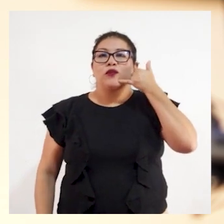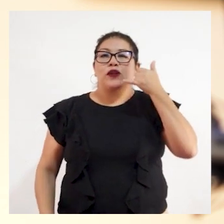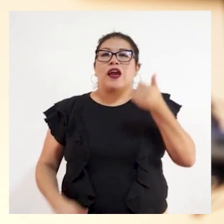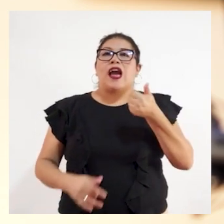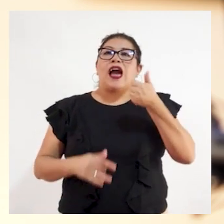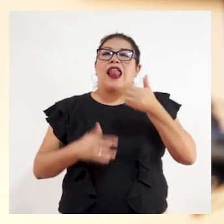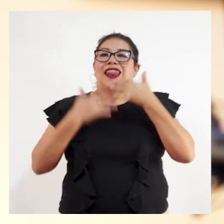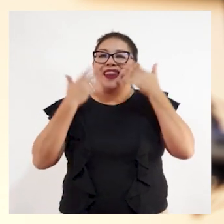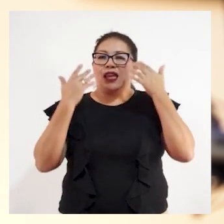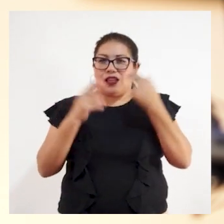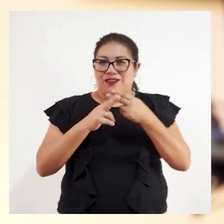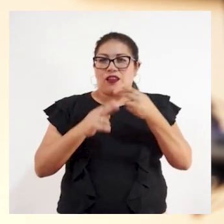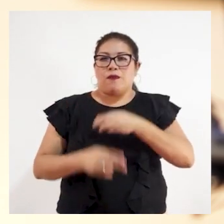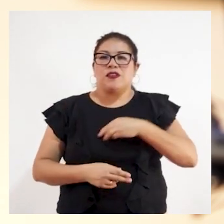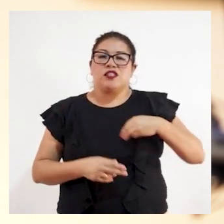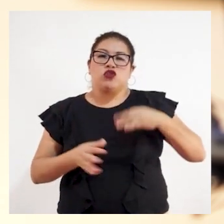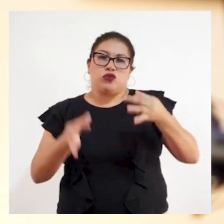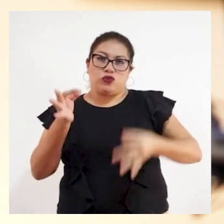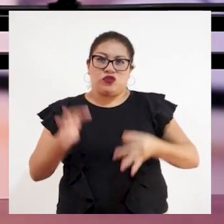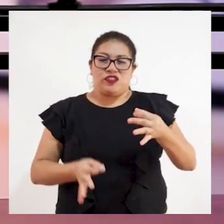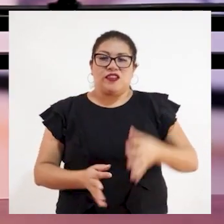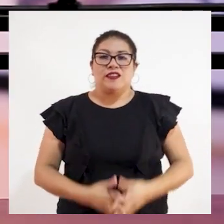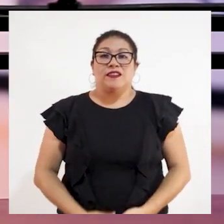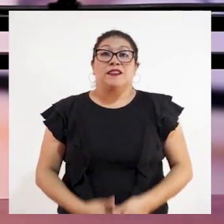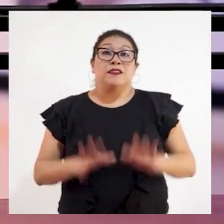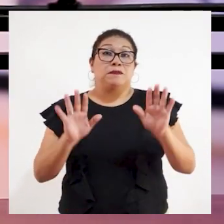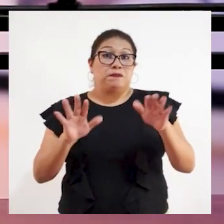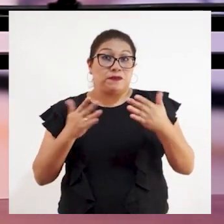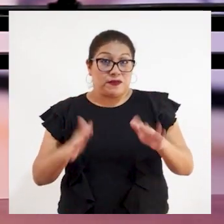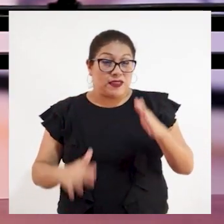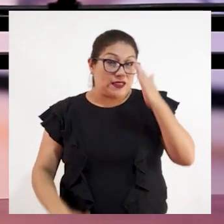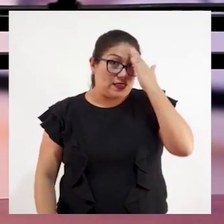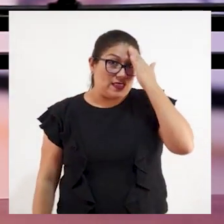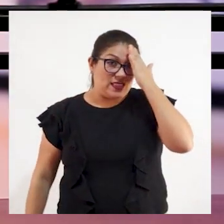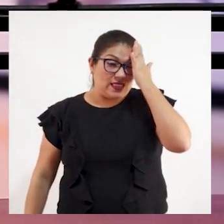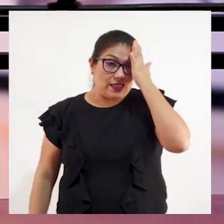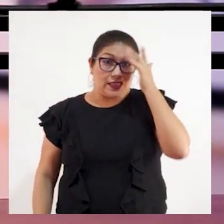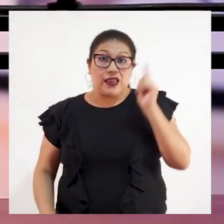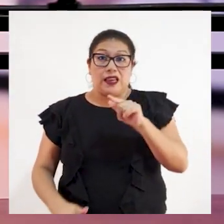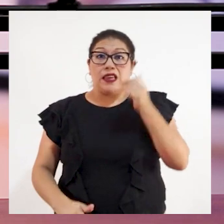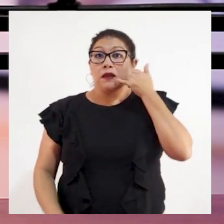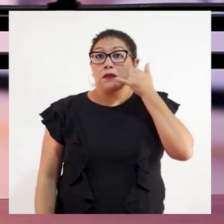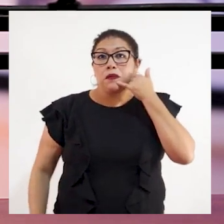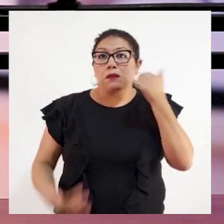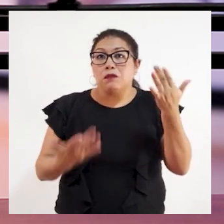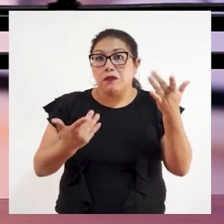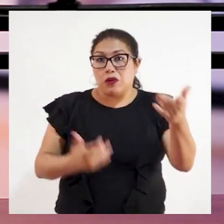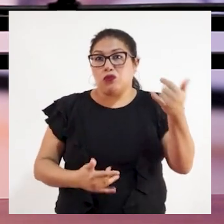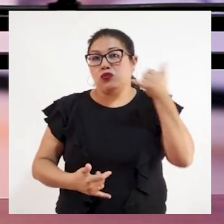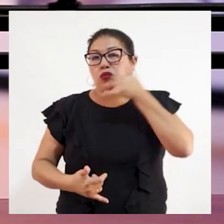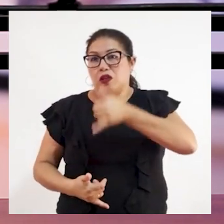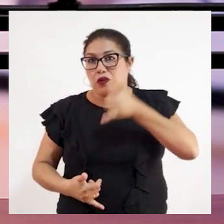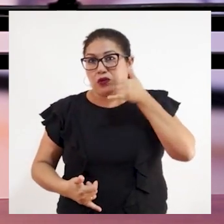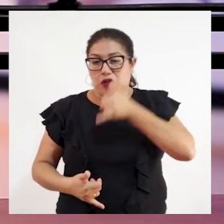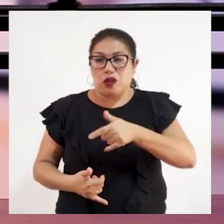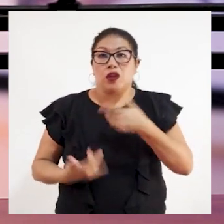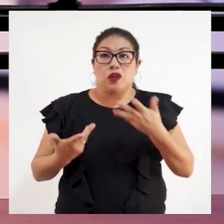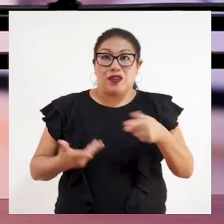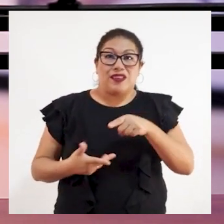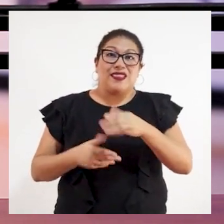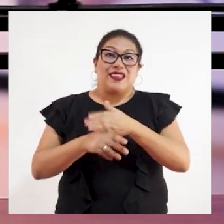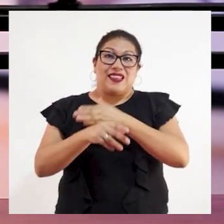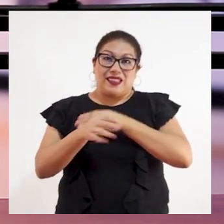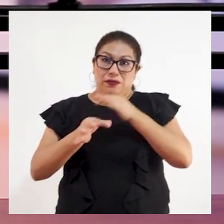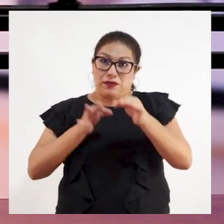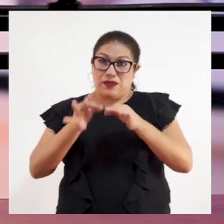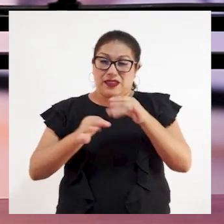Fono Alegra del Ministerio de Justicia. Y ya saben que ahí los están esperando justamente para hacer eso que ha